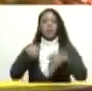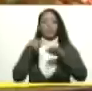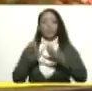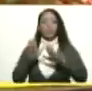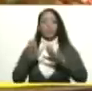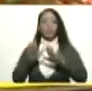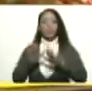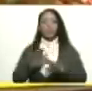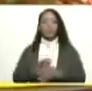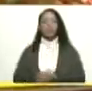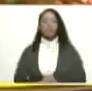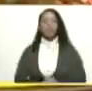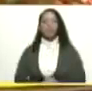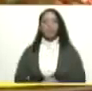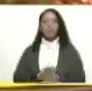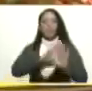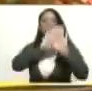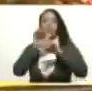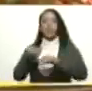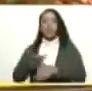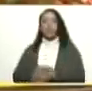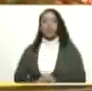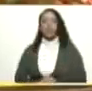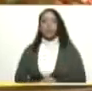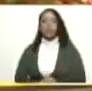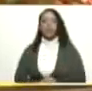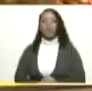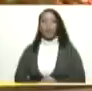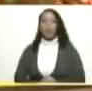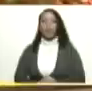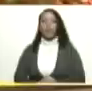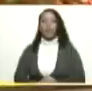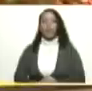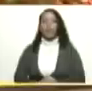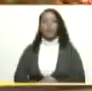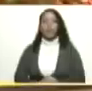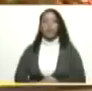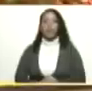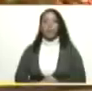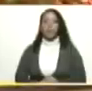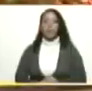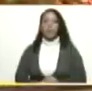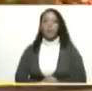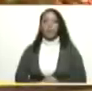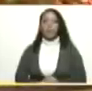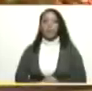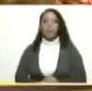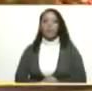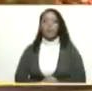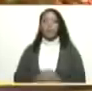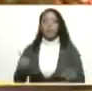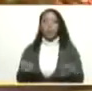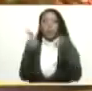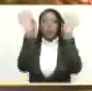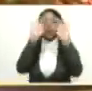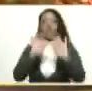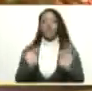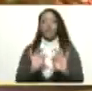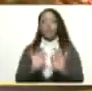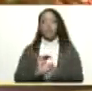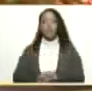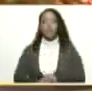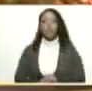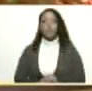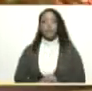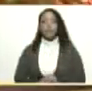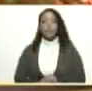apoyo a esta batalla contra la corrupción en el Poder Judicial. E igualmente, en